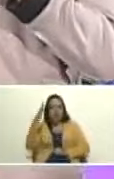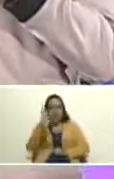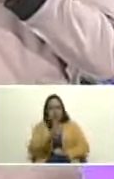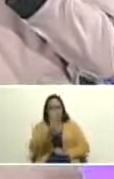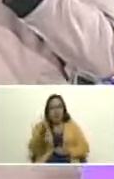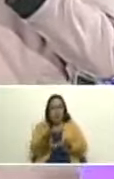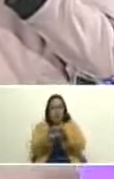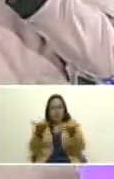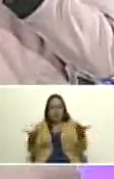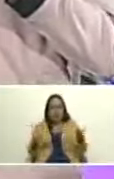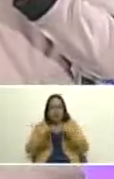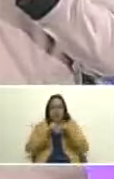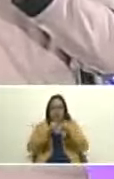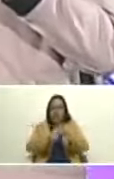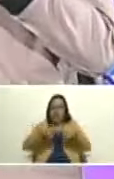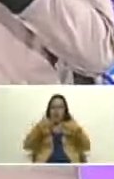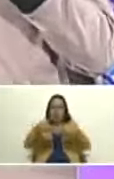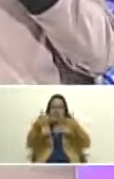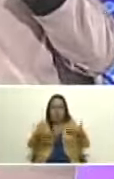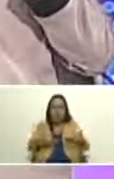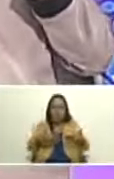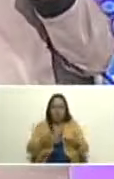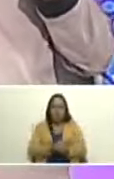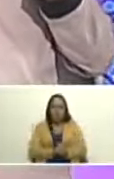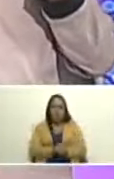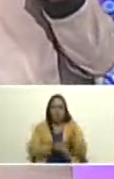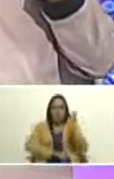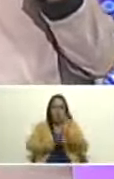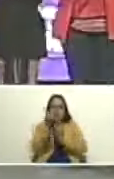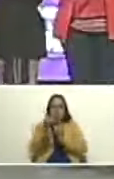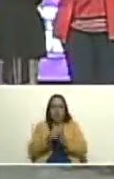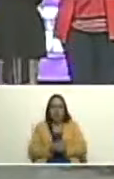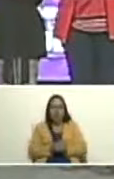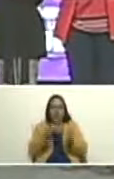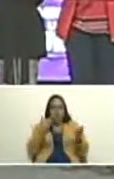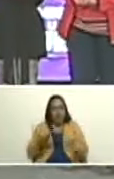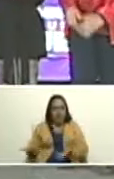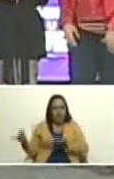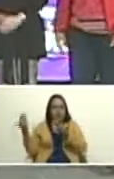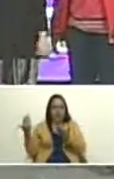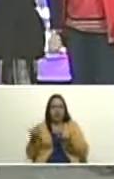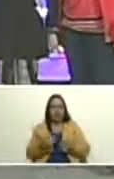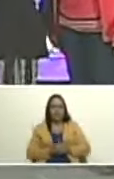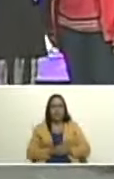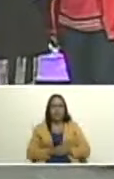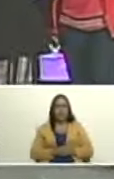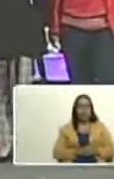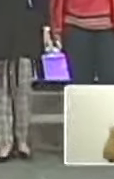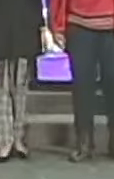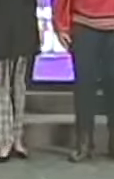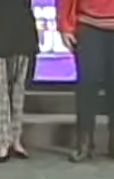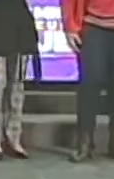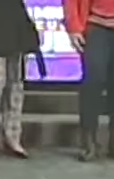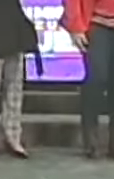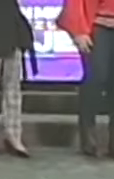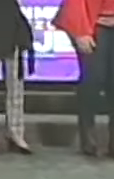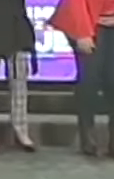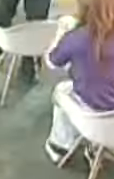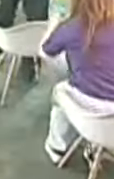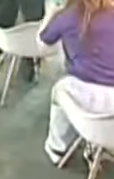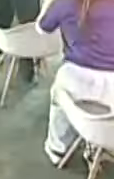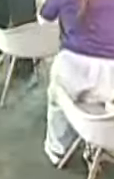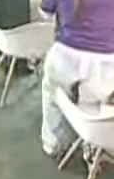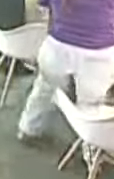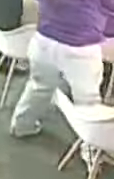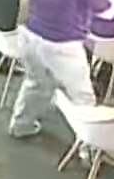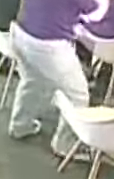ustedes y sigamos avanzando, progresando. ¡Adelante! Con su permiso, presidente, le vamos a cantar a las